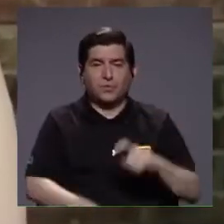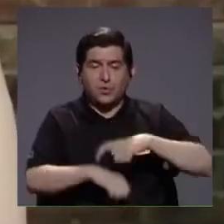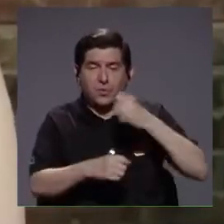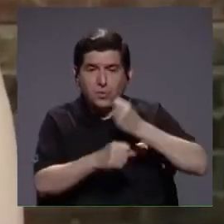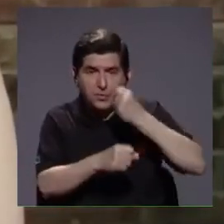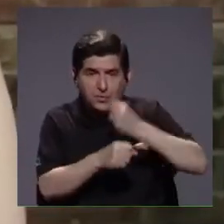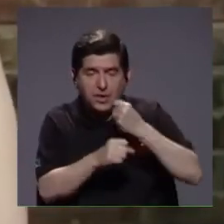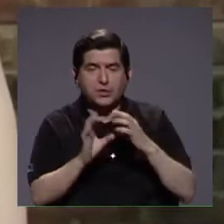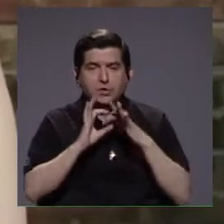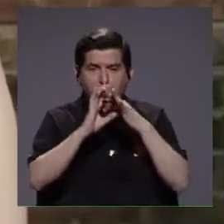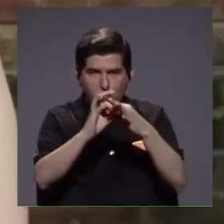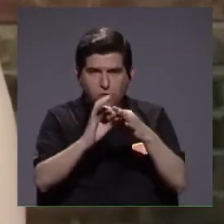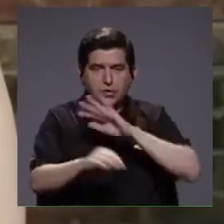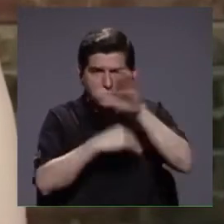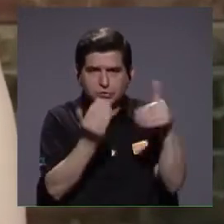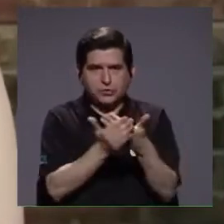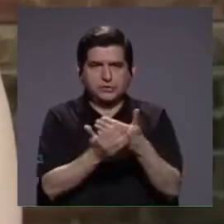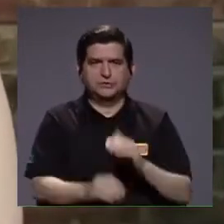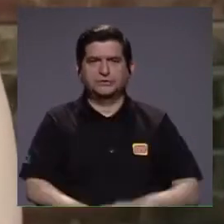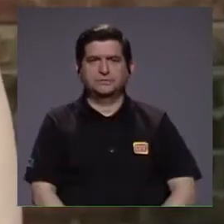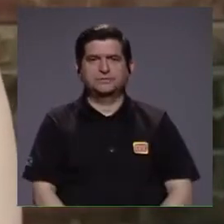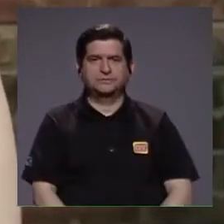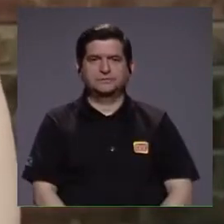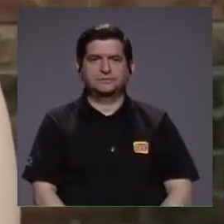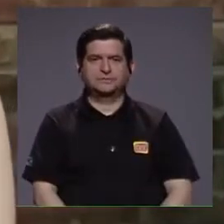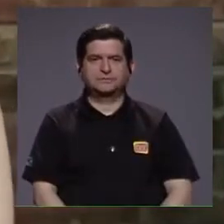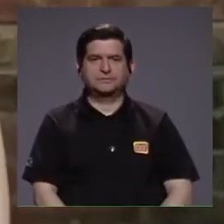el momento de trabajar juntas y juntos.